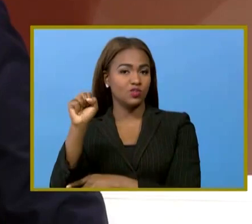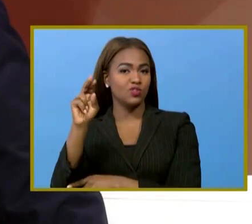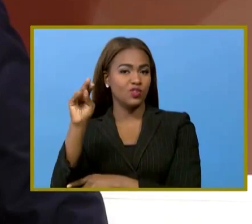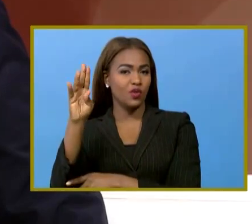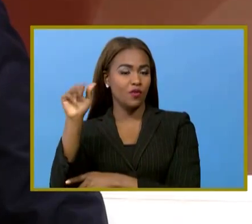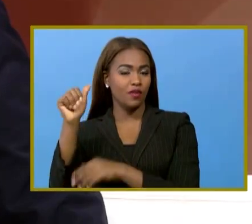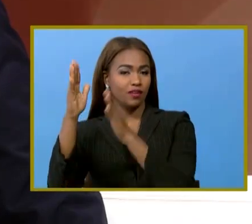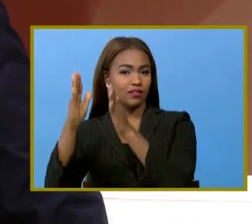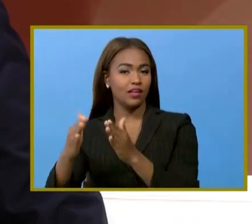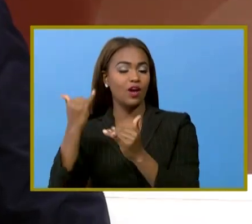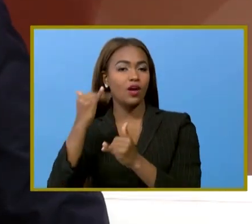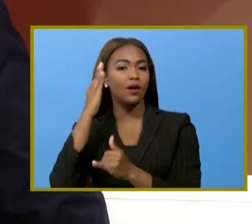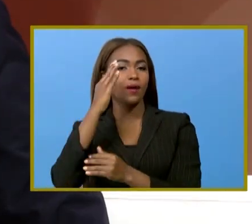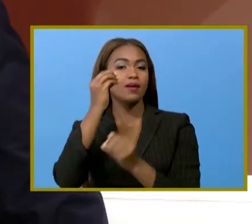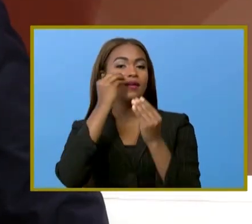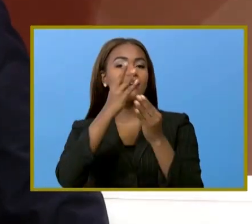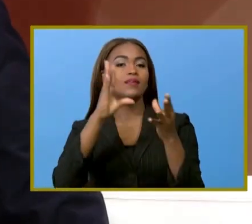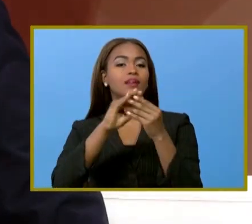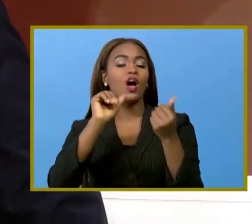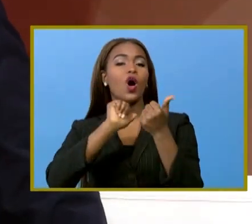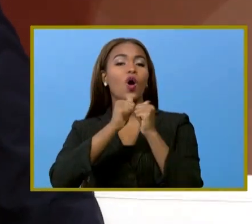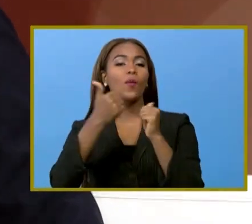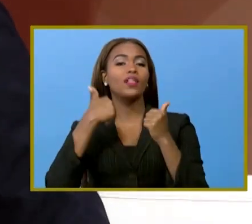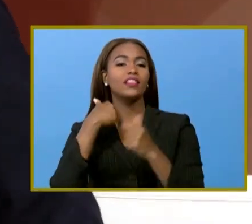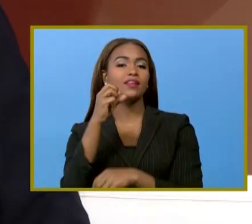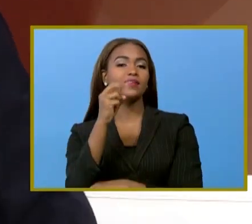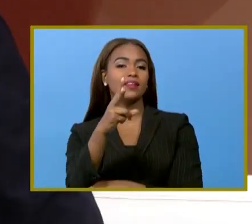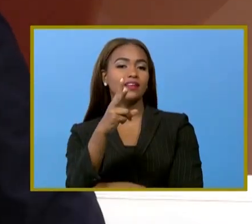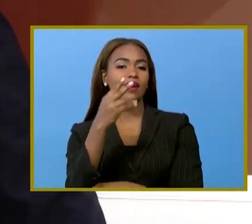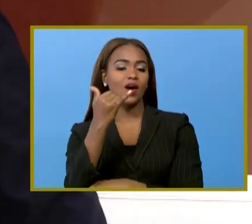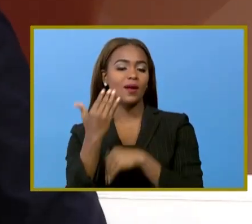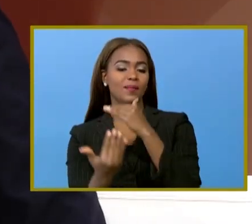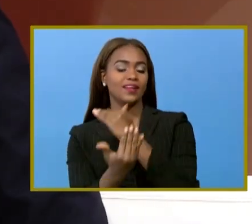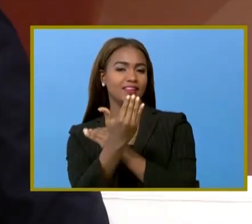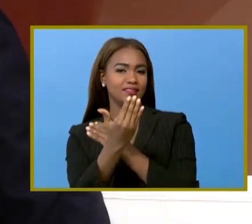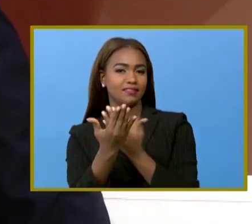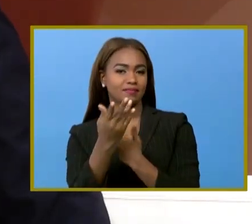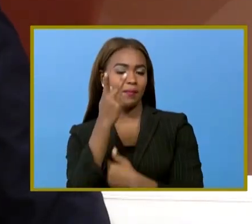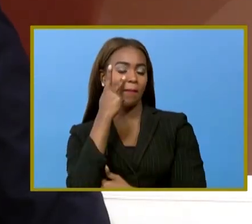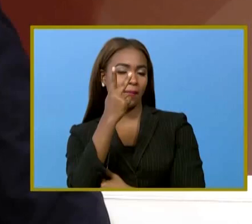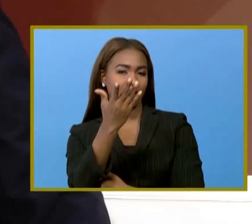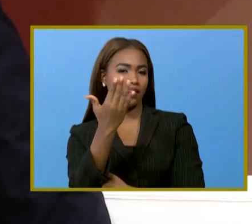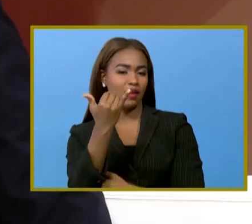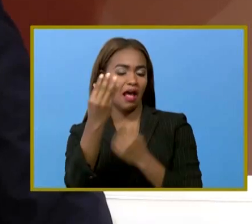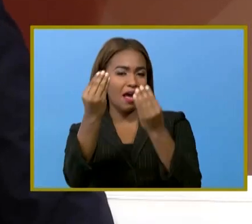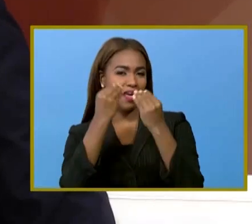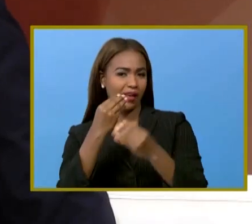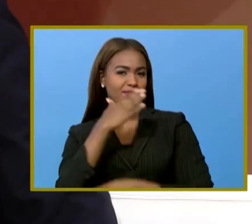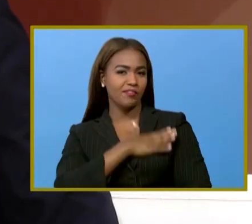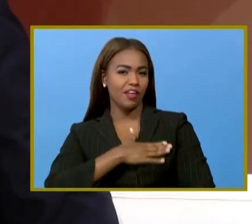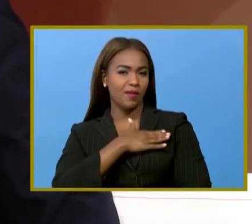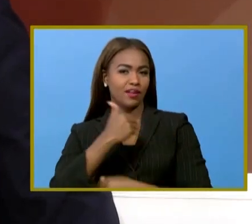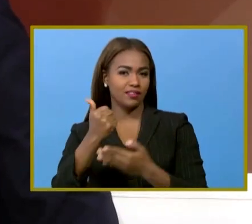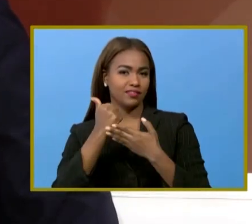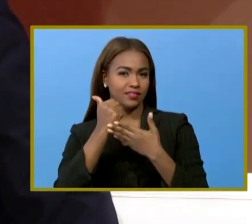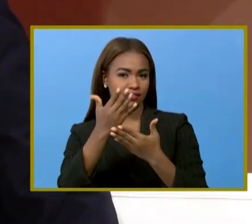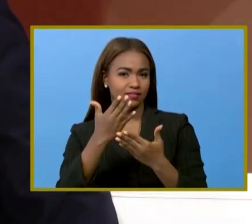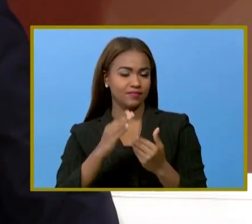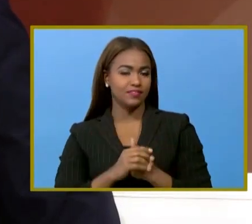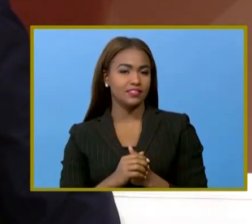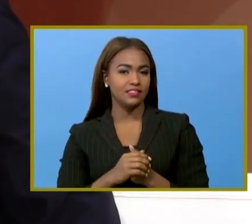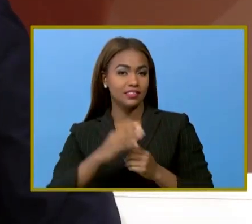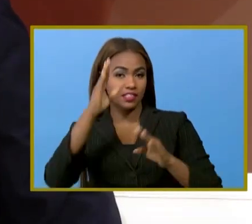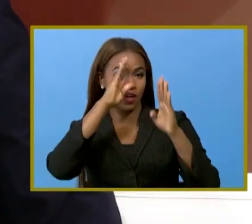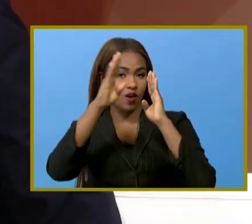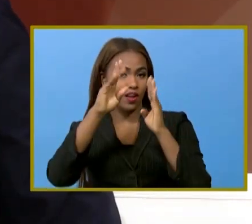Y te traje, te voy a dar pedagogía de cómo se hace una televisión matinal. Ok, dale. Chequea. Enséñame por favor, ayúdame ahí. Mira cómo se dice.